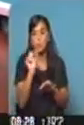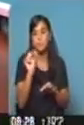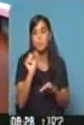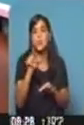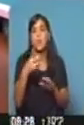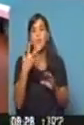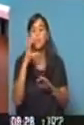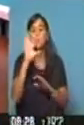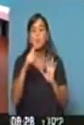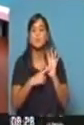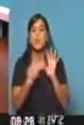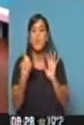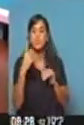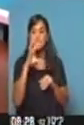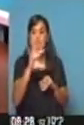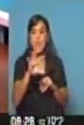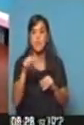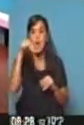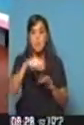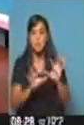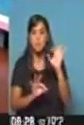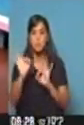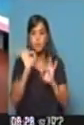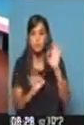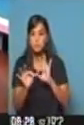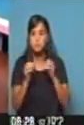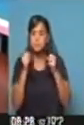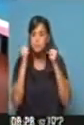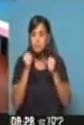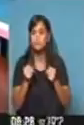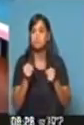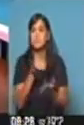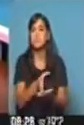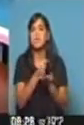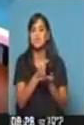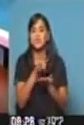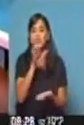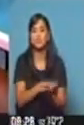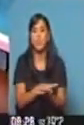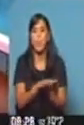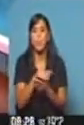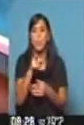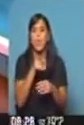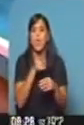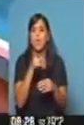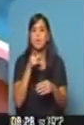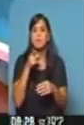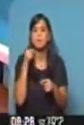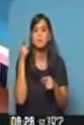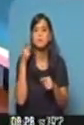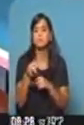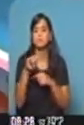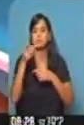la provincia de buenos aires se impulsa un proyecto para endurecer las sanciones vinculadas a los delitos contra las escuelas el